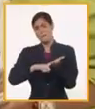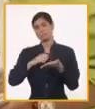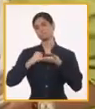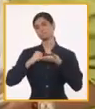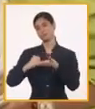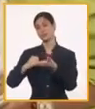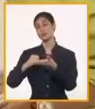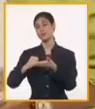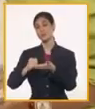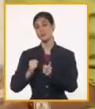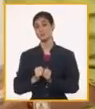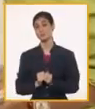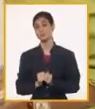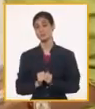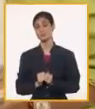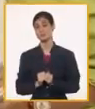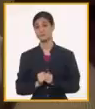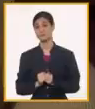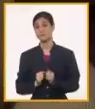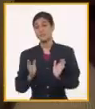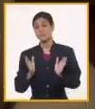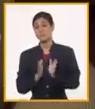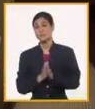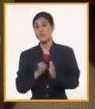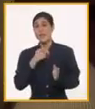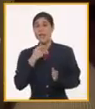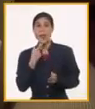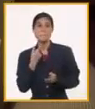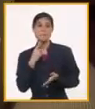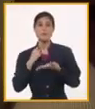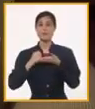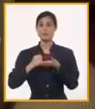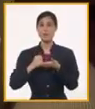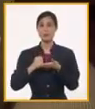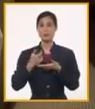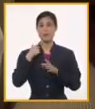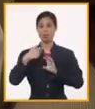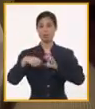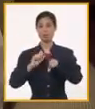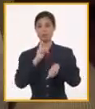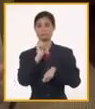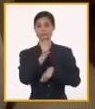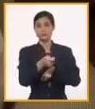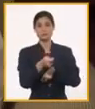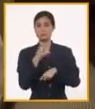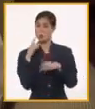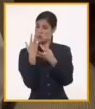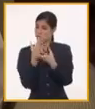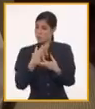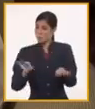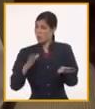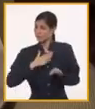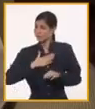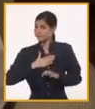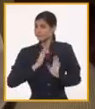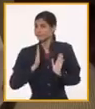cosas. Era una suerte de procurador. Sí, más o menos, pero sin título, ¿no? Y hacía así, además